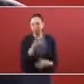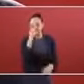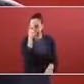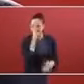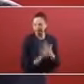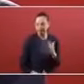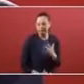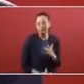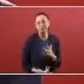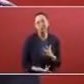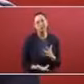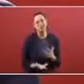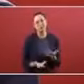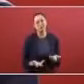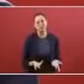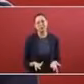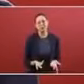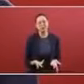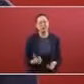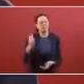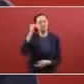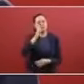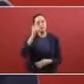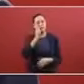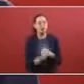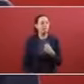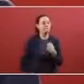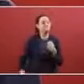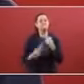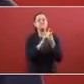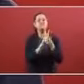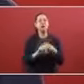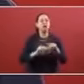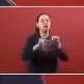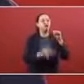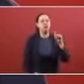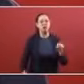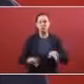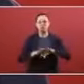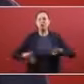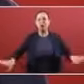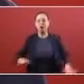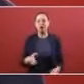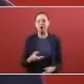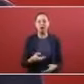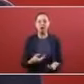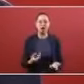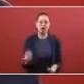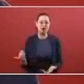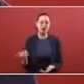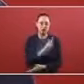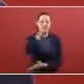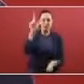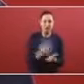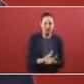el que se esté hablando de Estado de Derecho, cuando la verdad es un Estado de chueco,